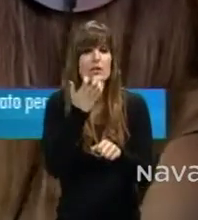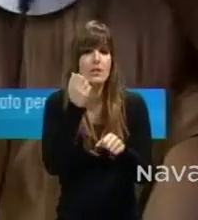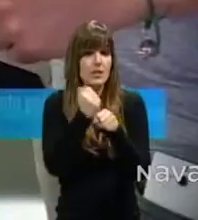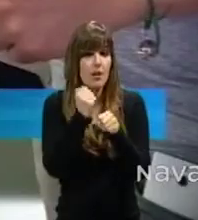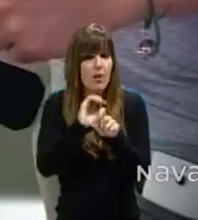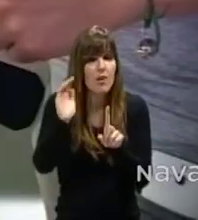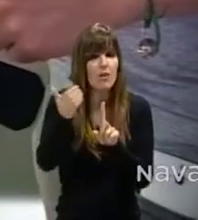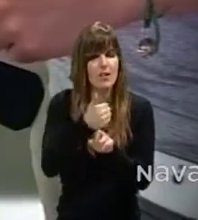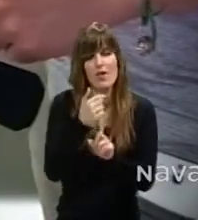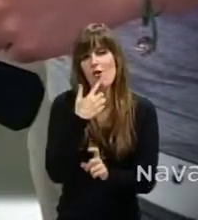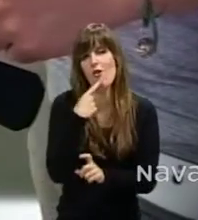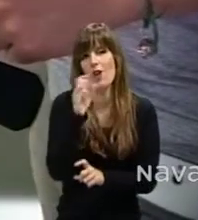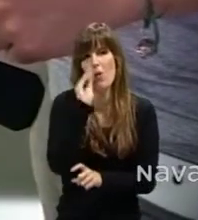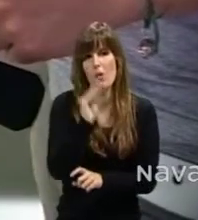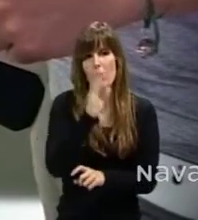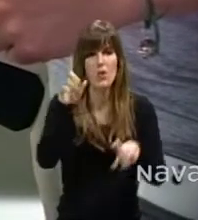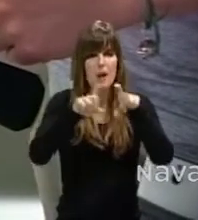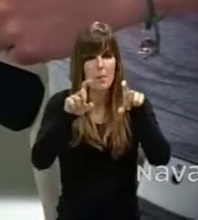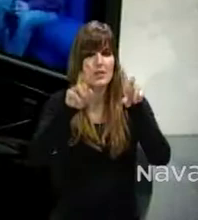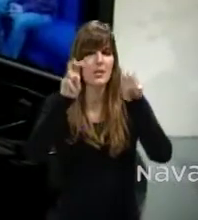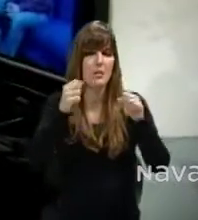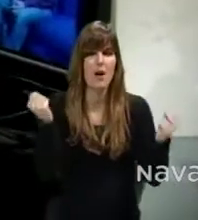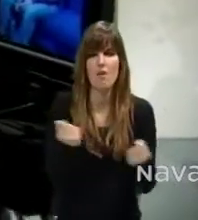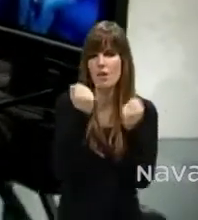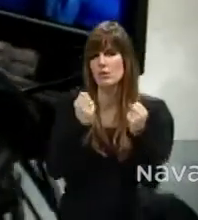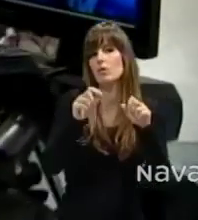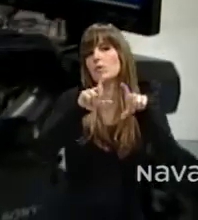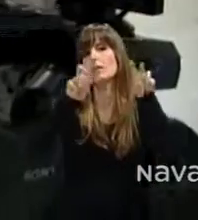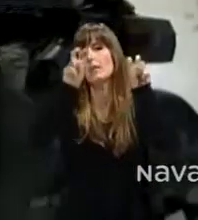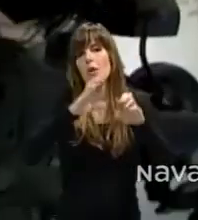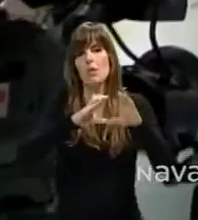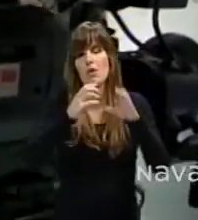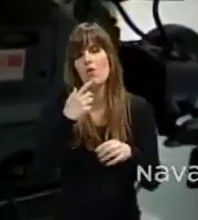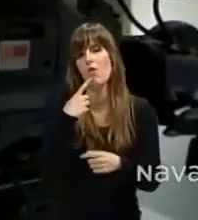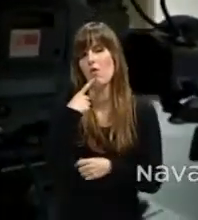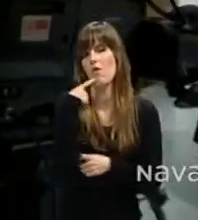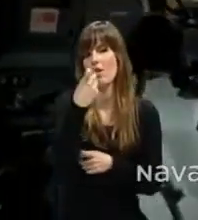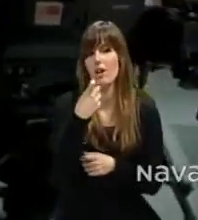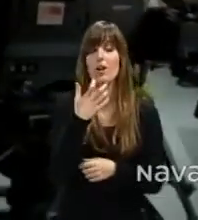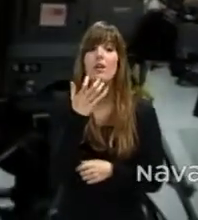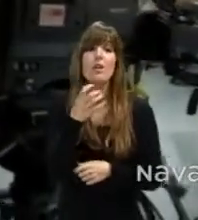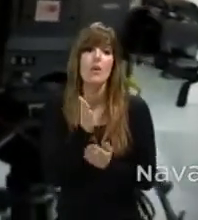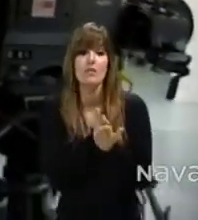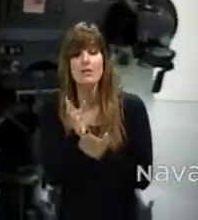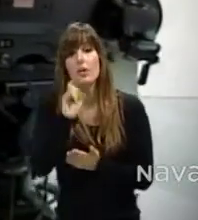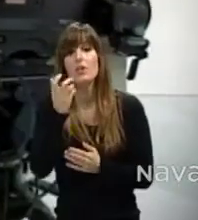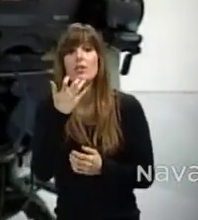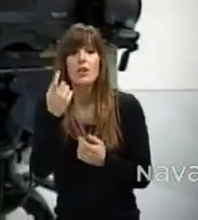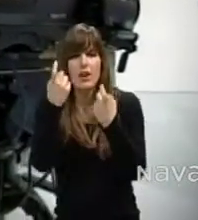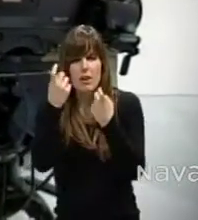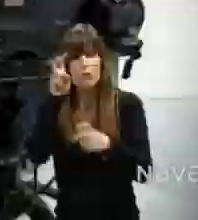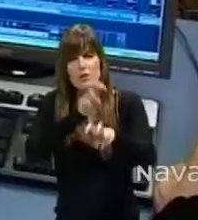productora, en una empresa de gestión, de eventos o en una agencia de comunicación y también en el otro lado si se encuentra en desempleo y